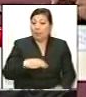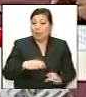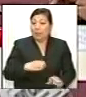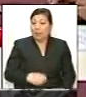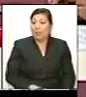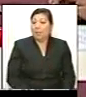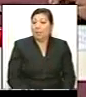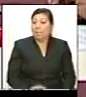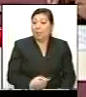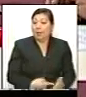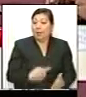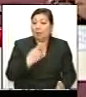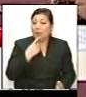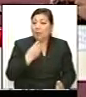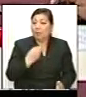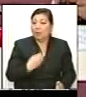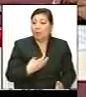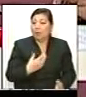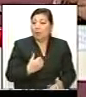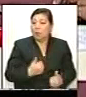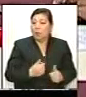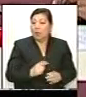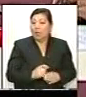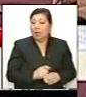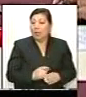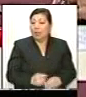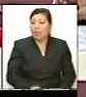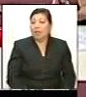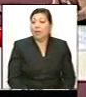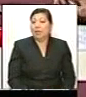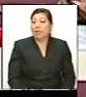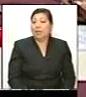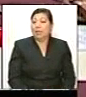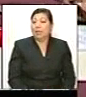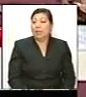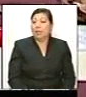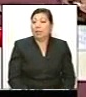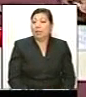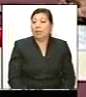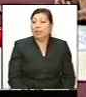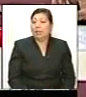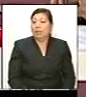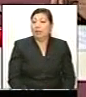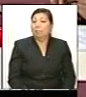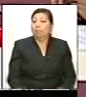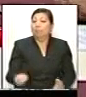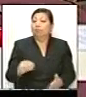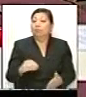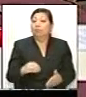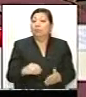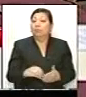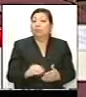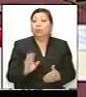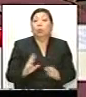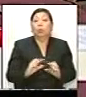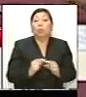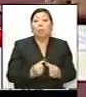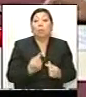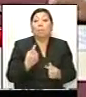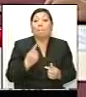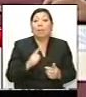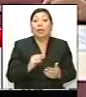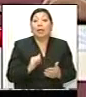Comunicaciones para que nos diga cuáles son las tareas, cuáles son las políticas que piensa implementar su sector